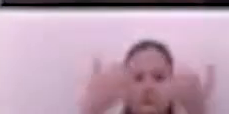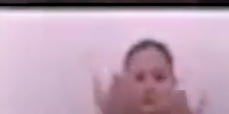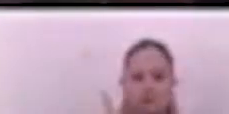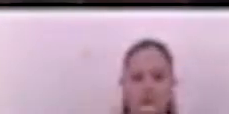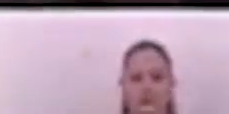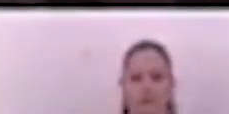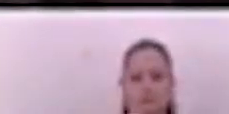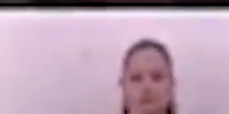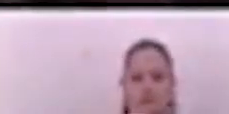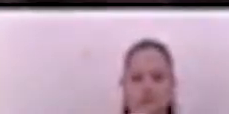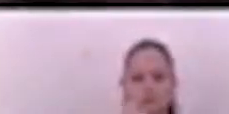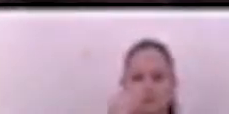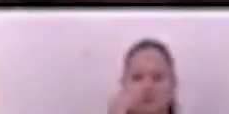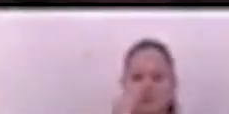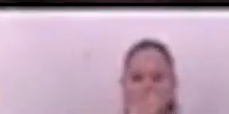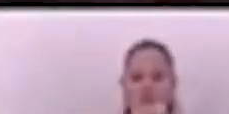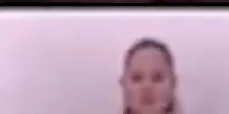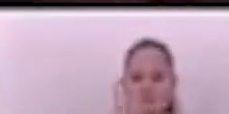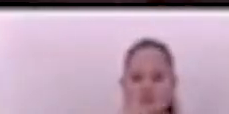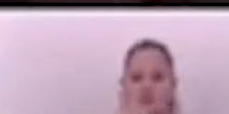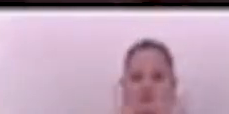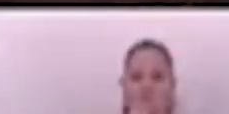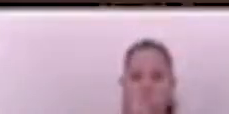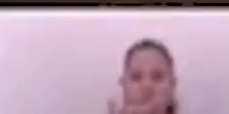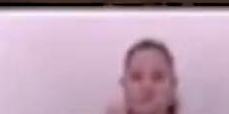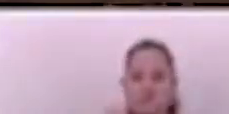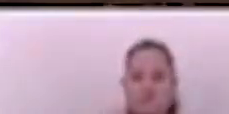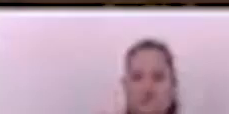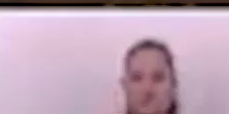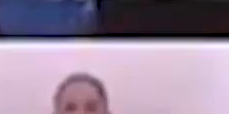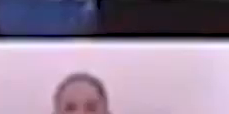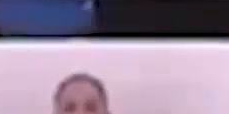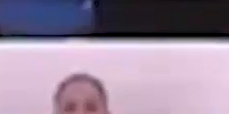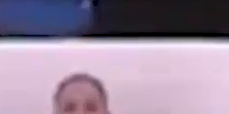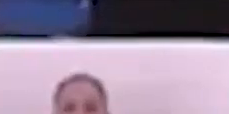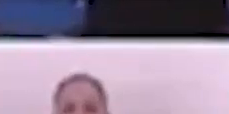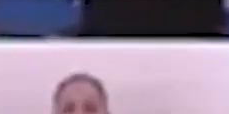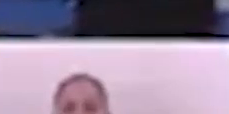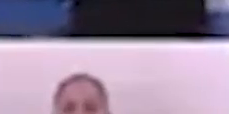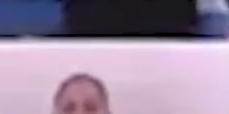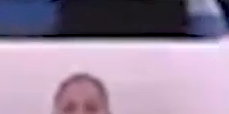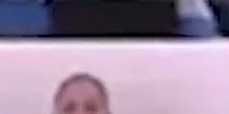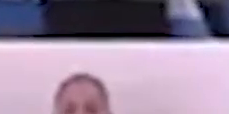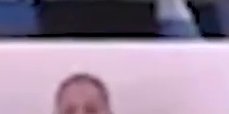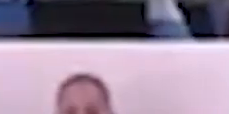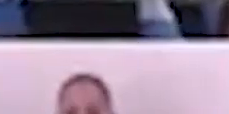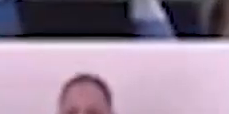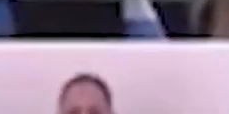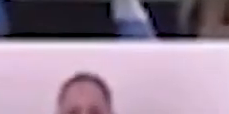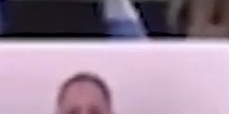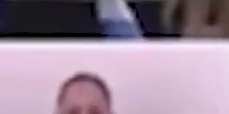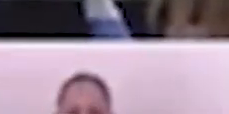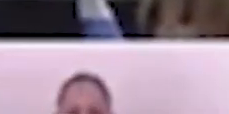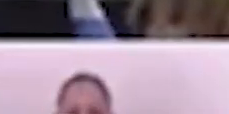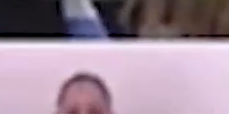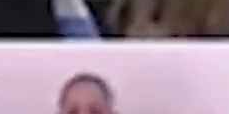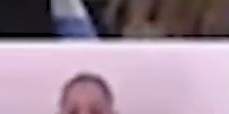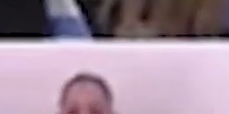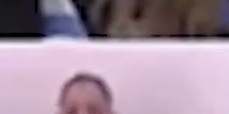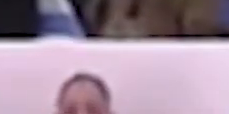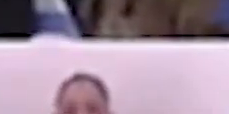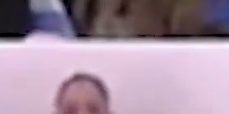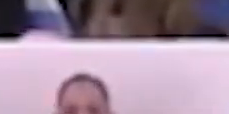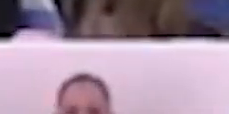judiciales que están valorando legalmente Asimismo el diputado no detalló En qué estarían vinculados los empleados legislativos ni por Cuáles grupos